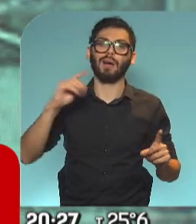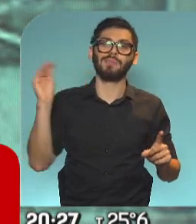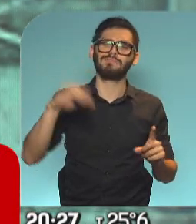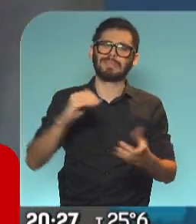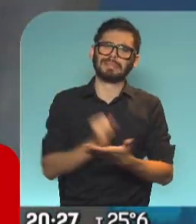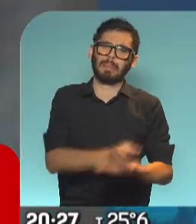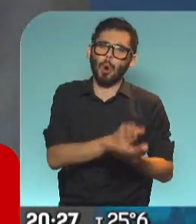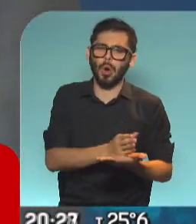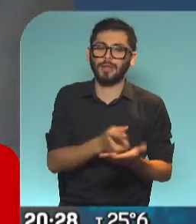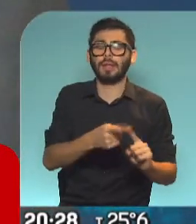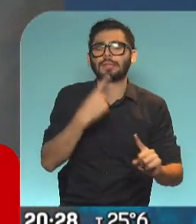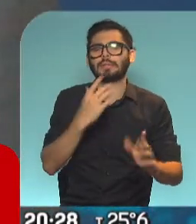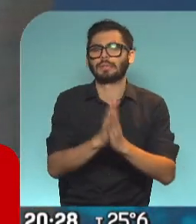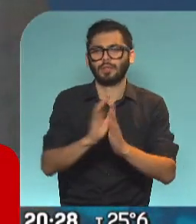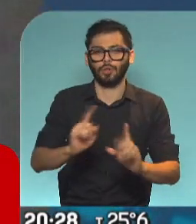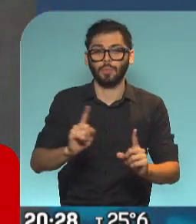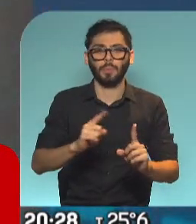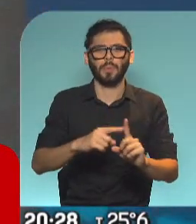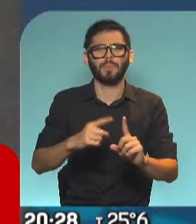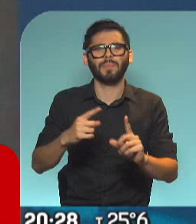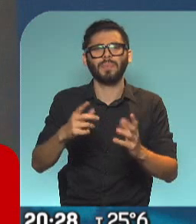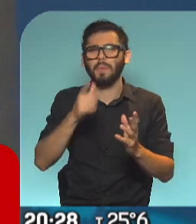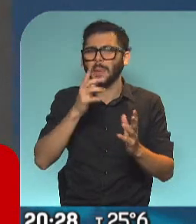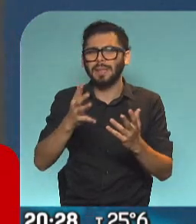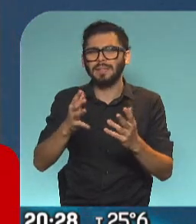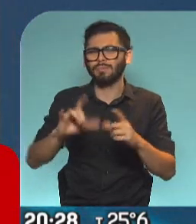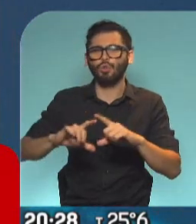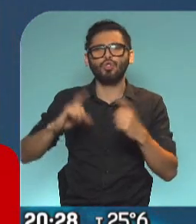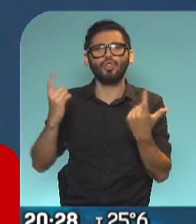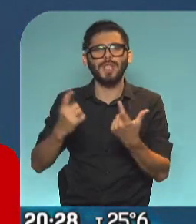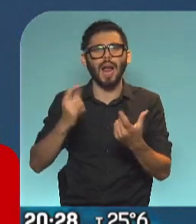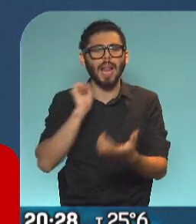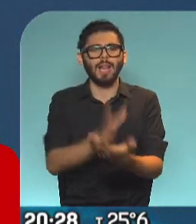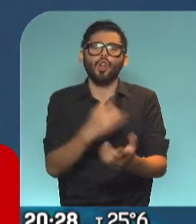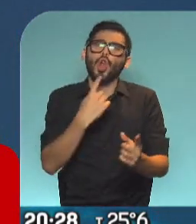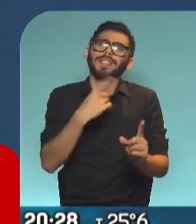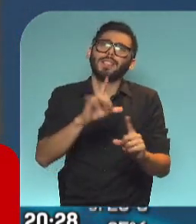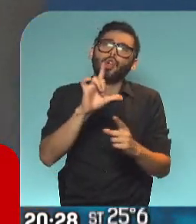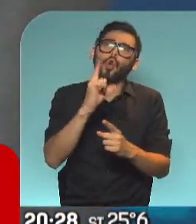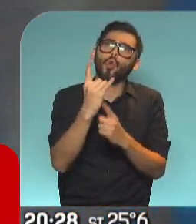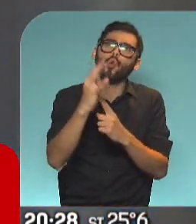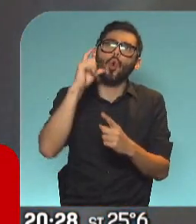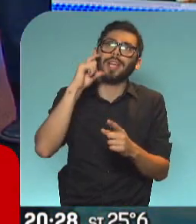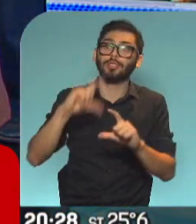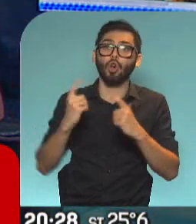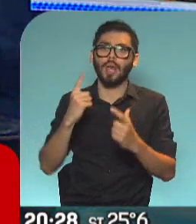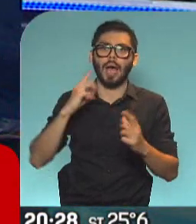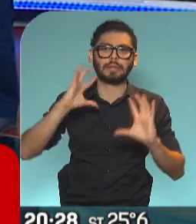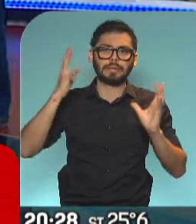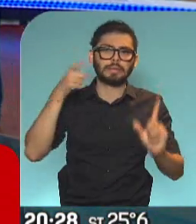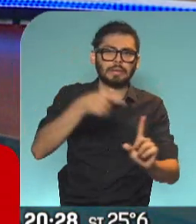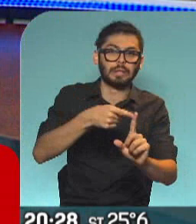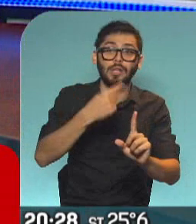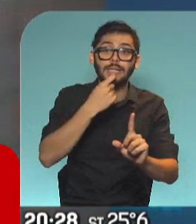cae en una suerte de condena social, que no sé si es el caso de Luque, pero no habría que descartarlo. Sí, claro que no. Si toma esa medida